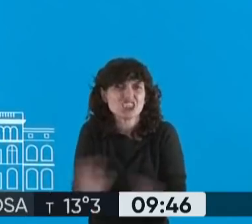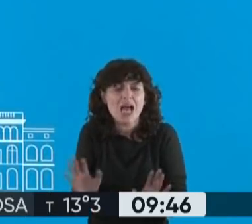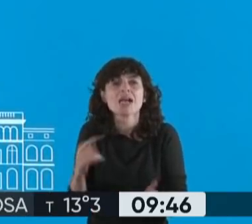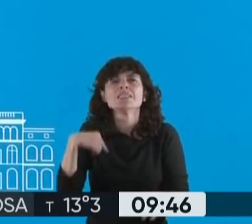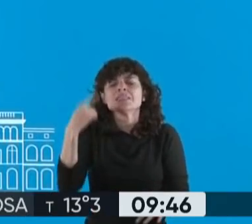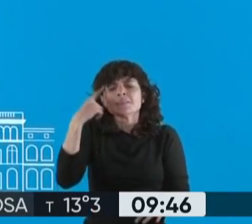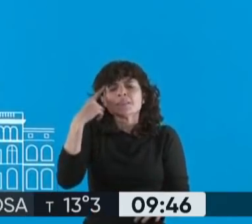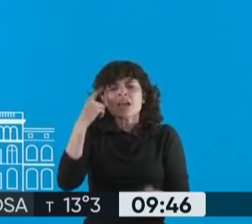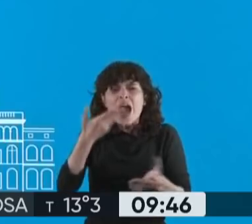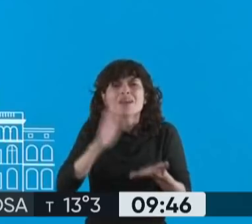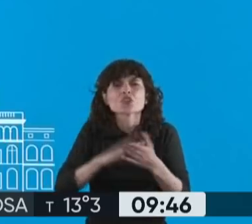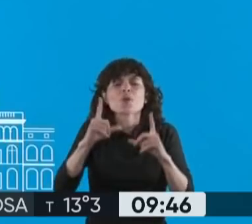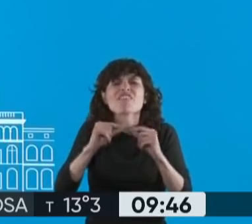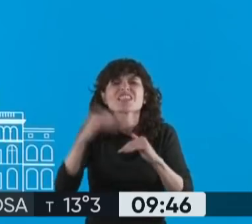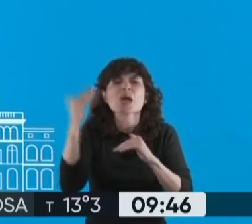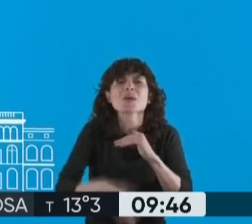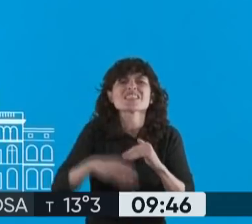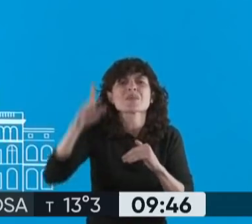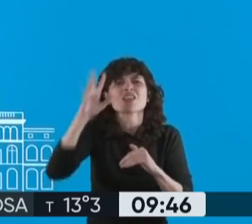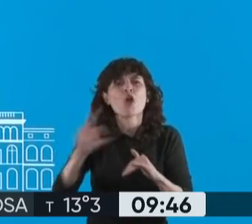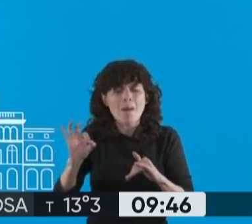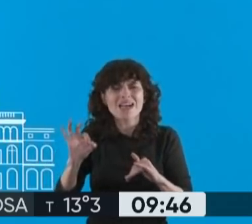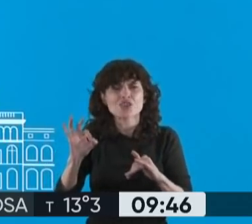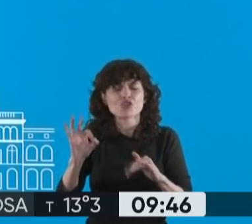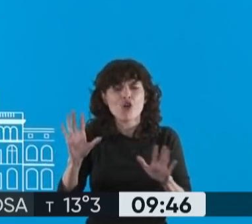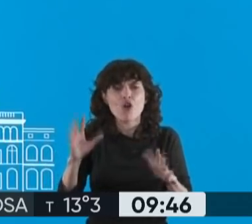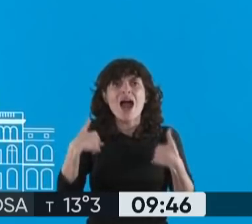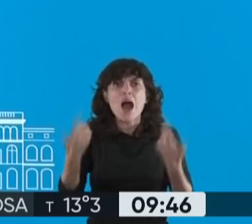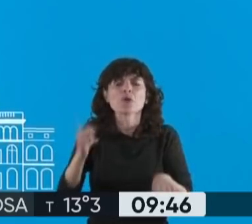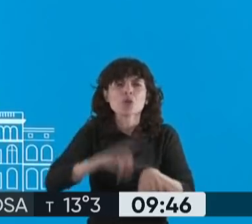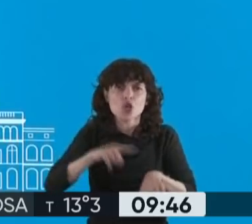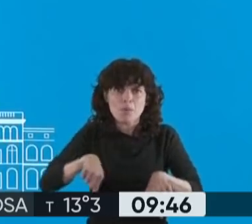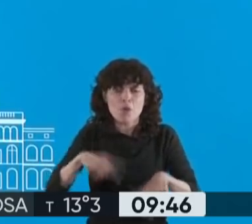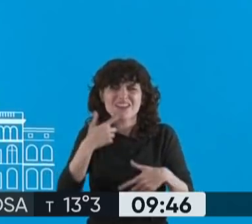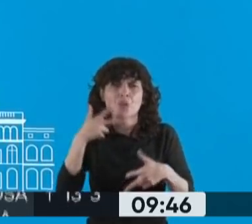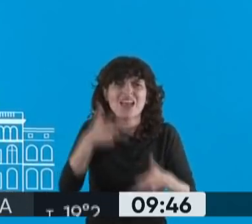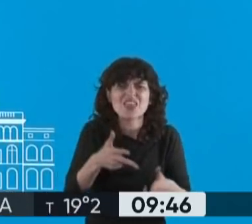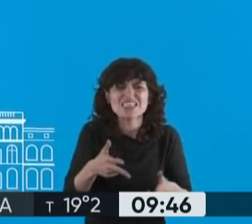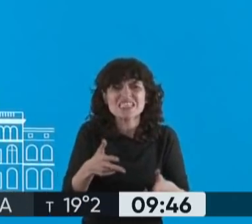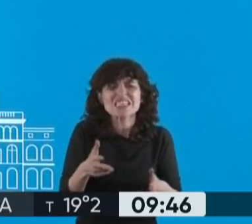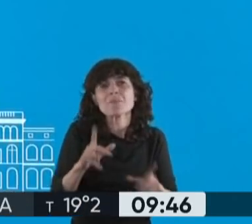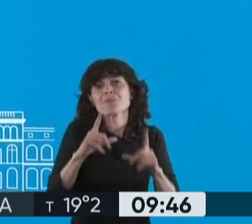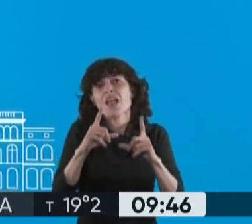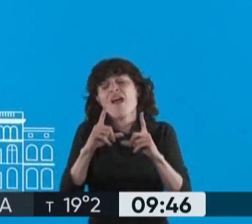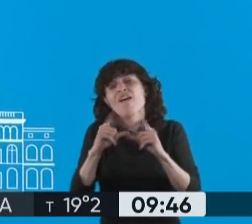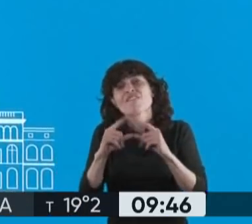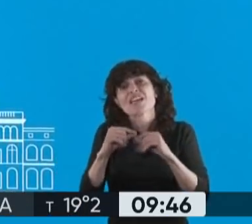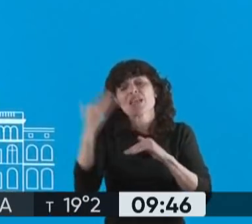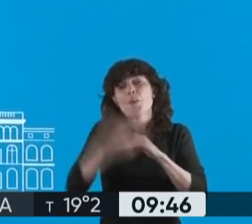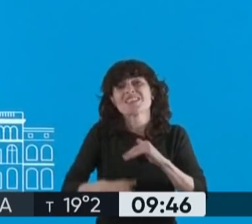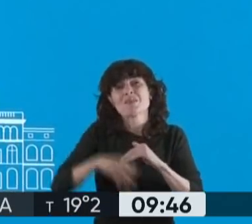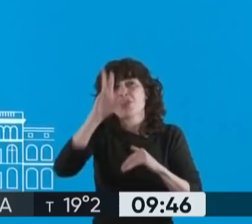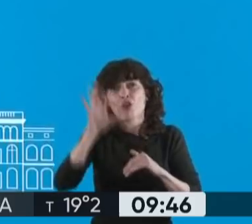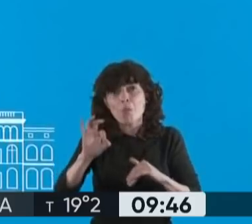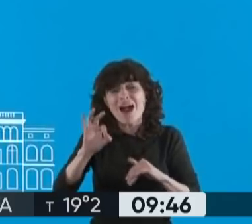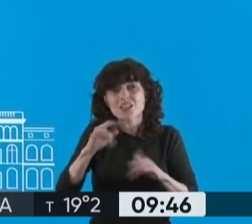no lo contesté esa pregunta. Allí, gracias. Así que aprovecho acá ahora para decirles, digo, forma parte del vencimiento de marzo del acuerdo que